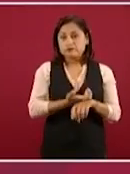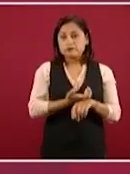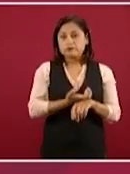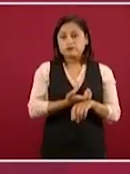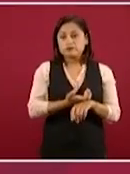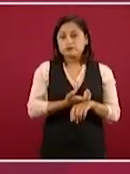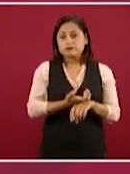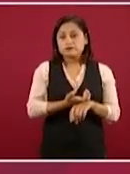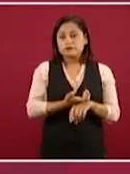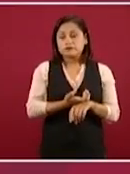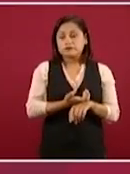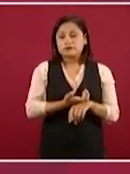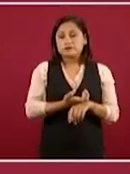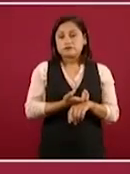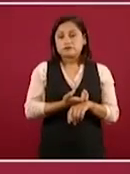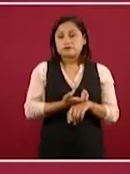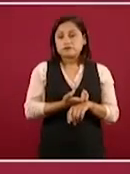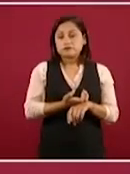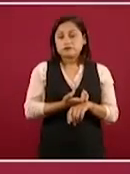haya